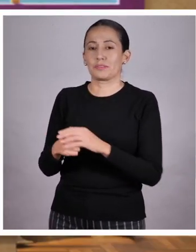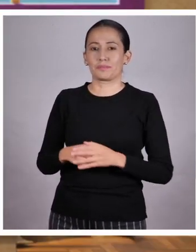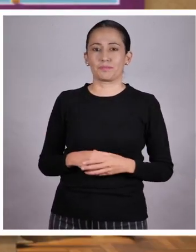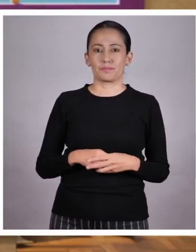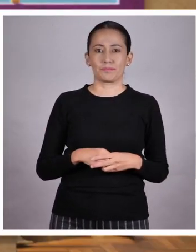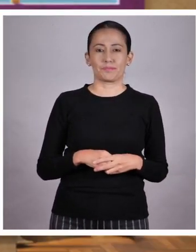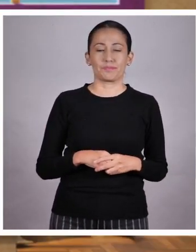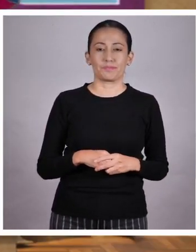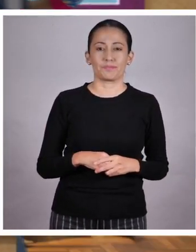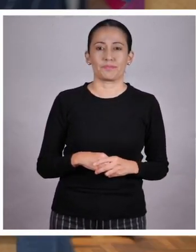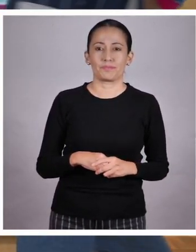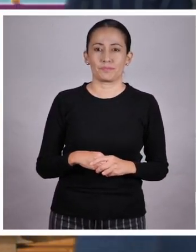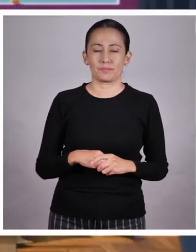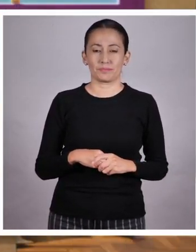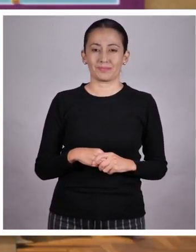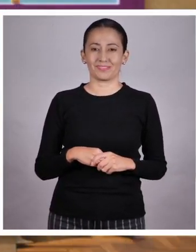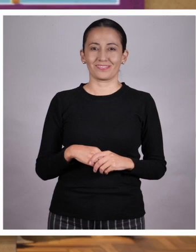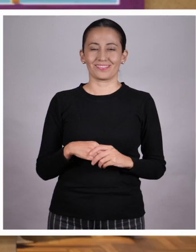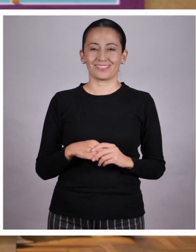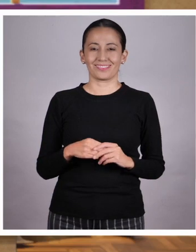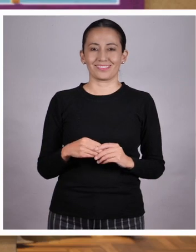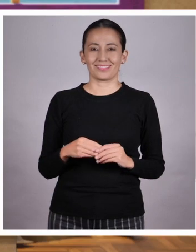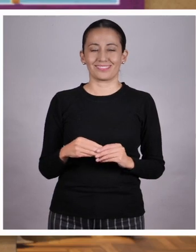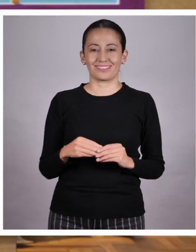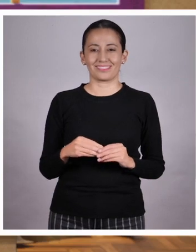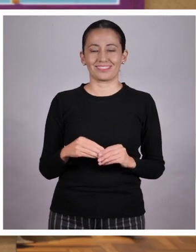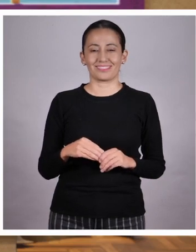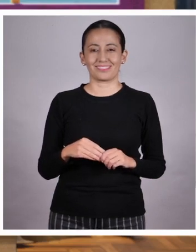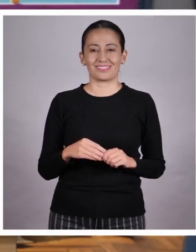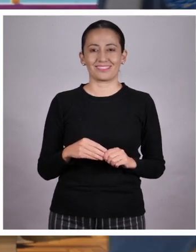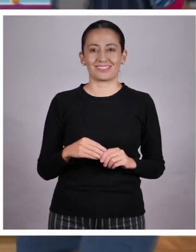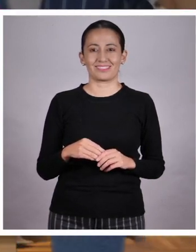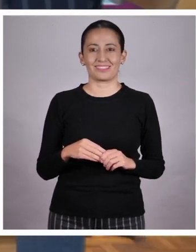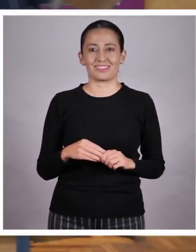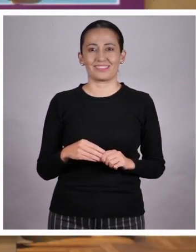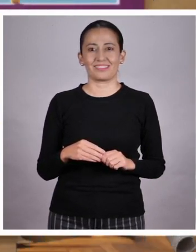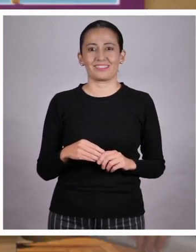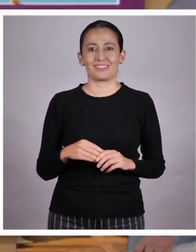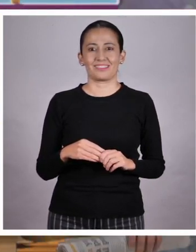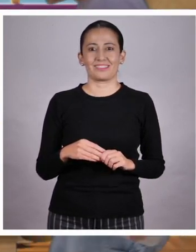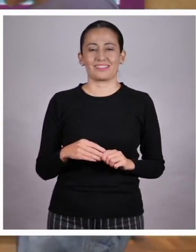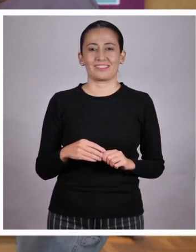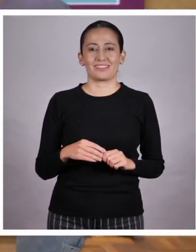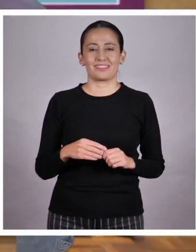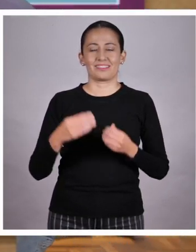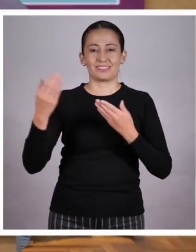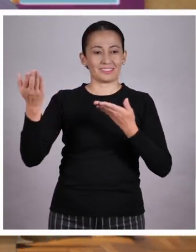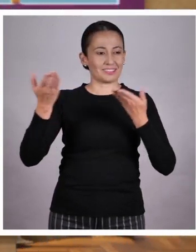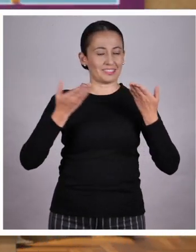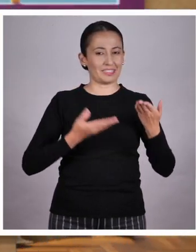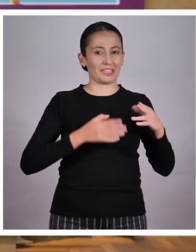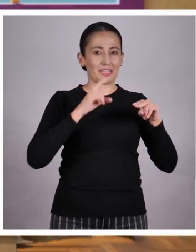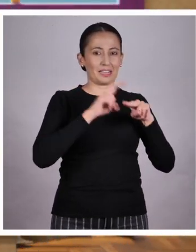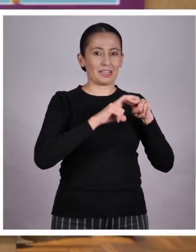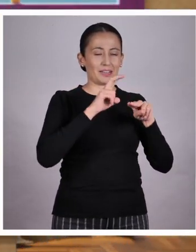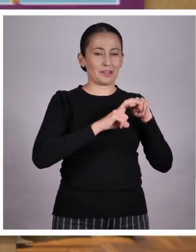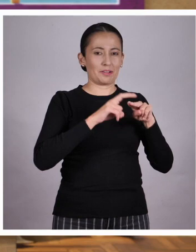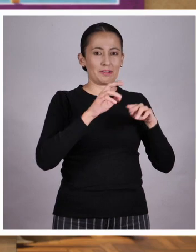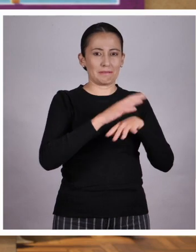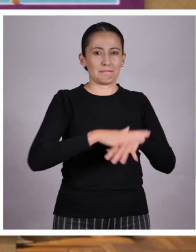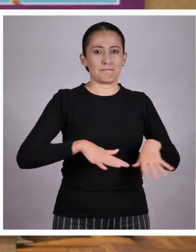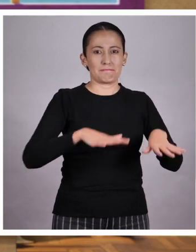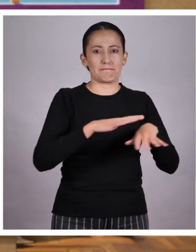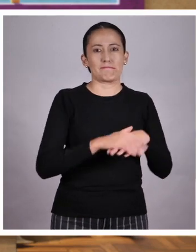¡Ya voy! ¡Ya voy! ¡Hola! ¡Ven! ¡Pasa, pasa! ¡Sí, pasa, pasa! ¡Toma asiento, por favor! ¡Qué